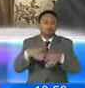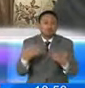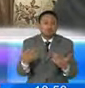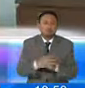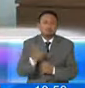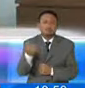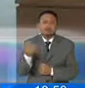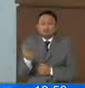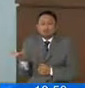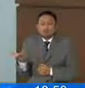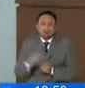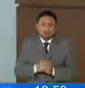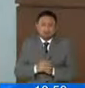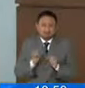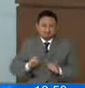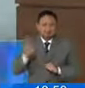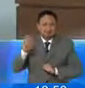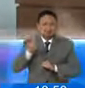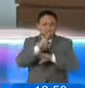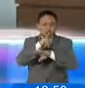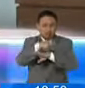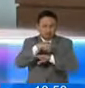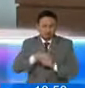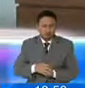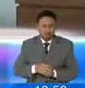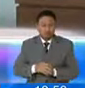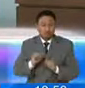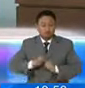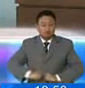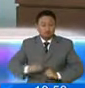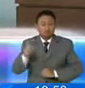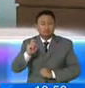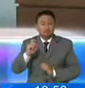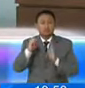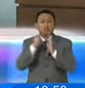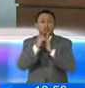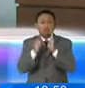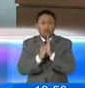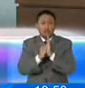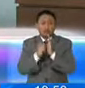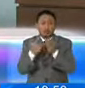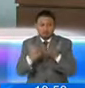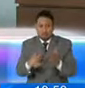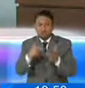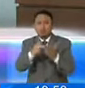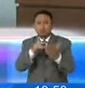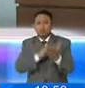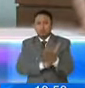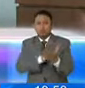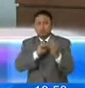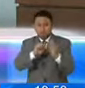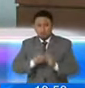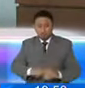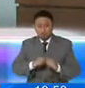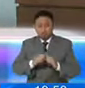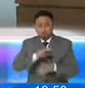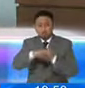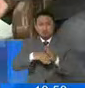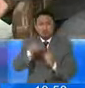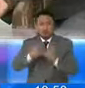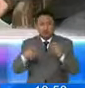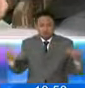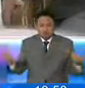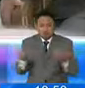está la plata. Yo creo que necesitamos esta agenda mínima, programática, que nos va a llevar a confluir a todas las